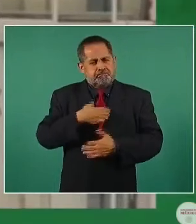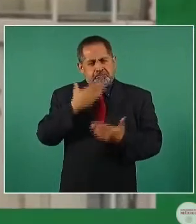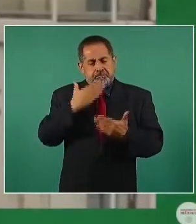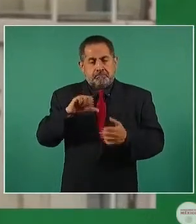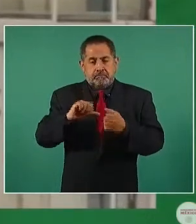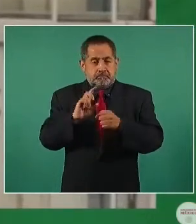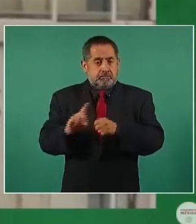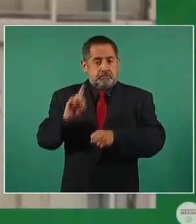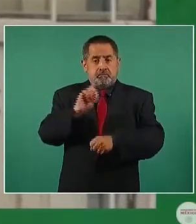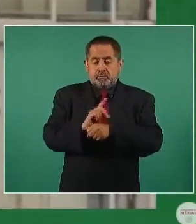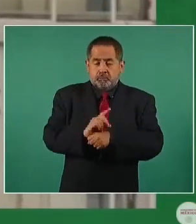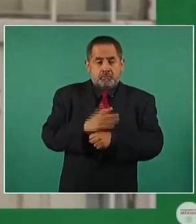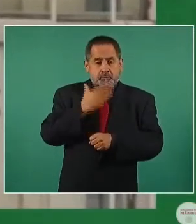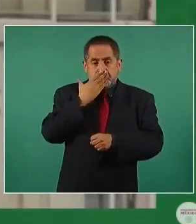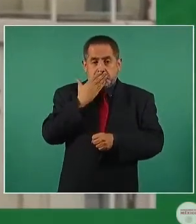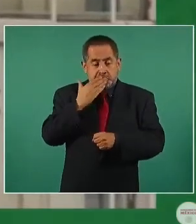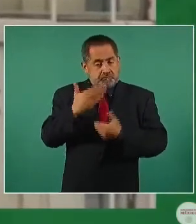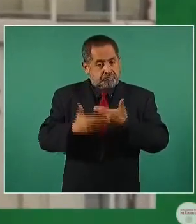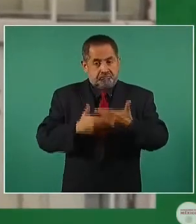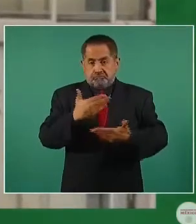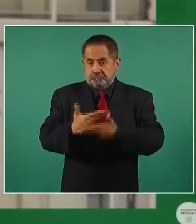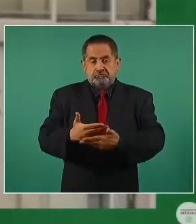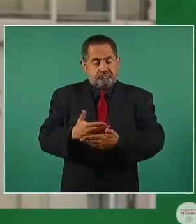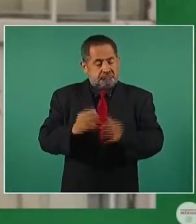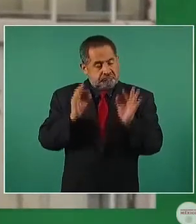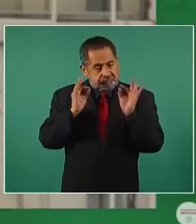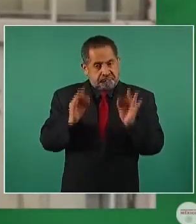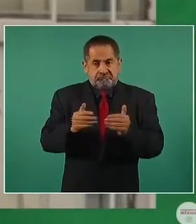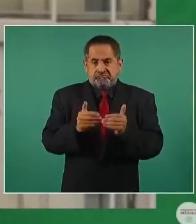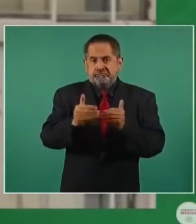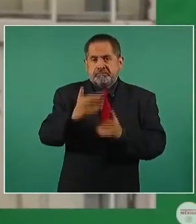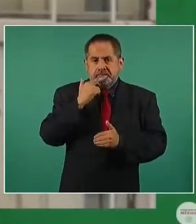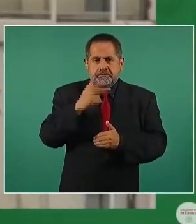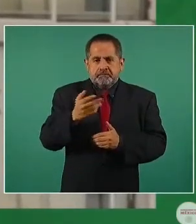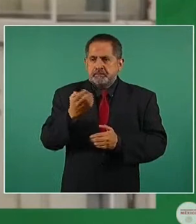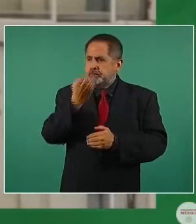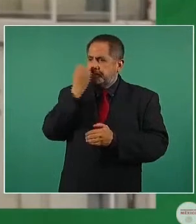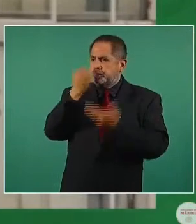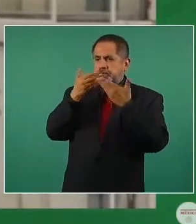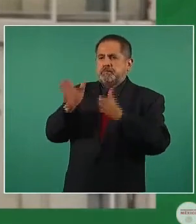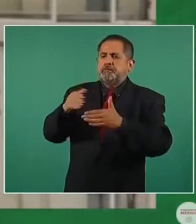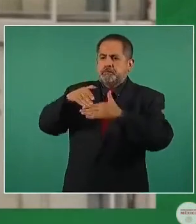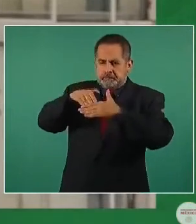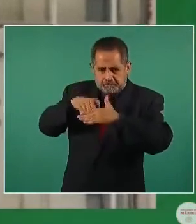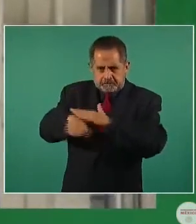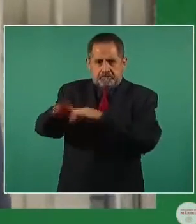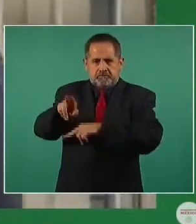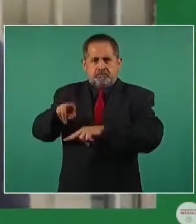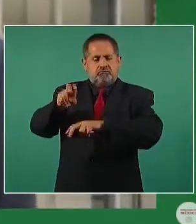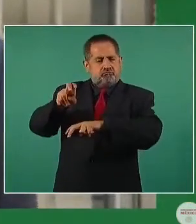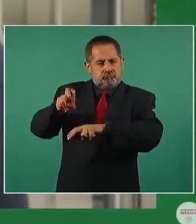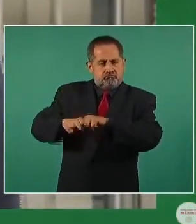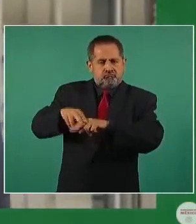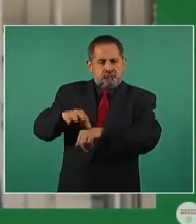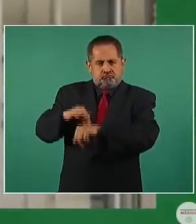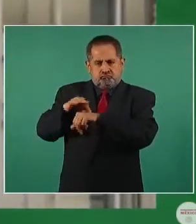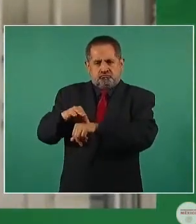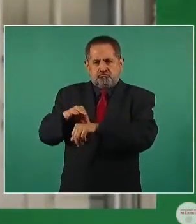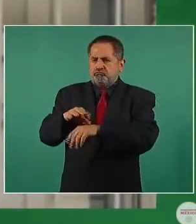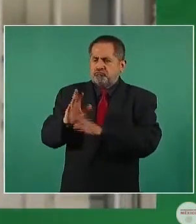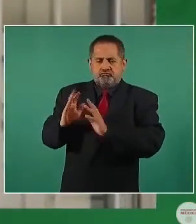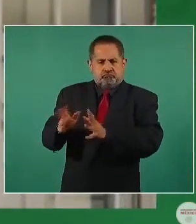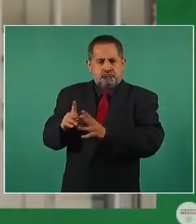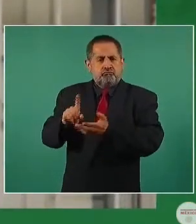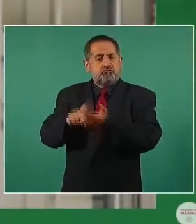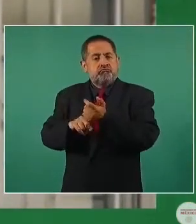que damos un paso necesario, regreso presencial, clases de manera escalonada en